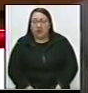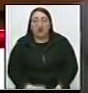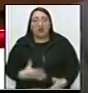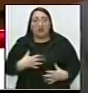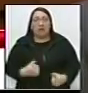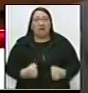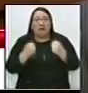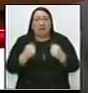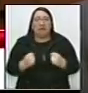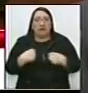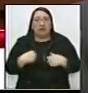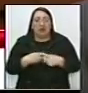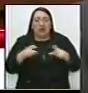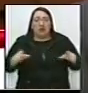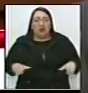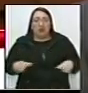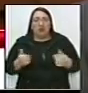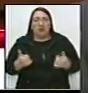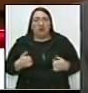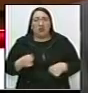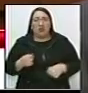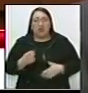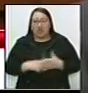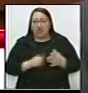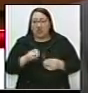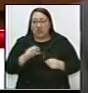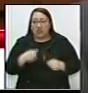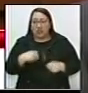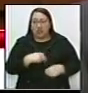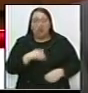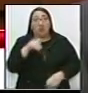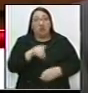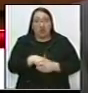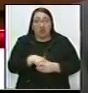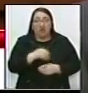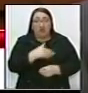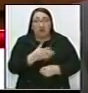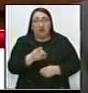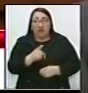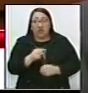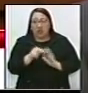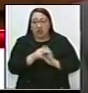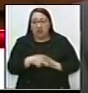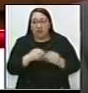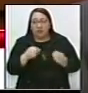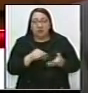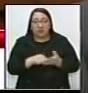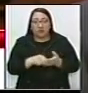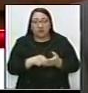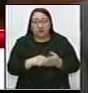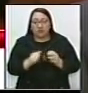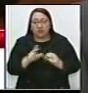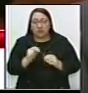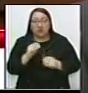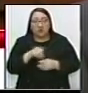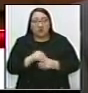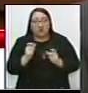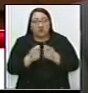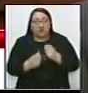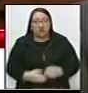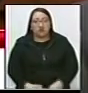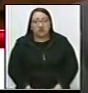aferrarse a los escaños de los parlamentarios, al punto de que sí vamos a votar en favor de la norma que establece la no reelección de los